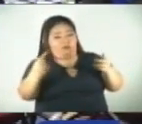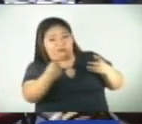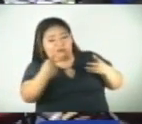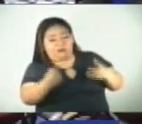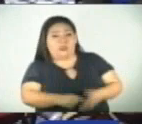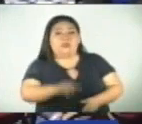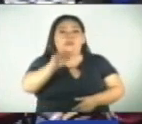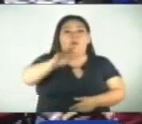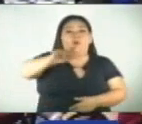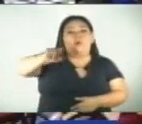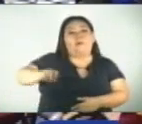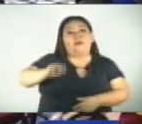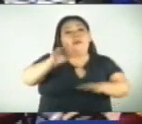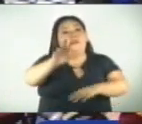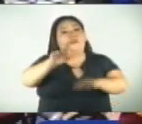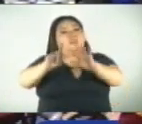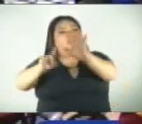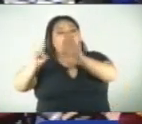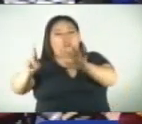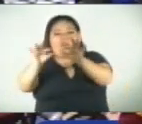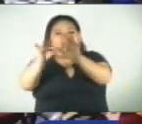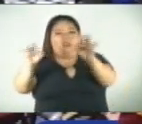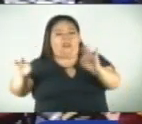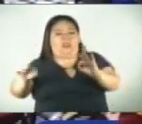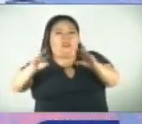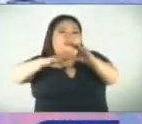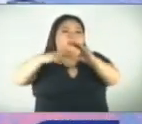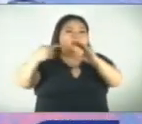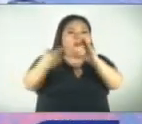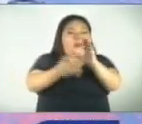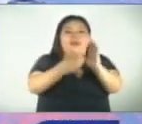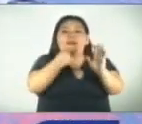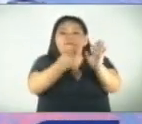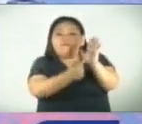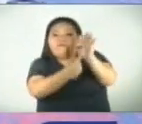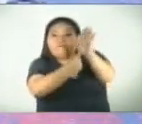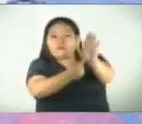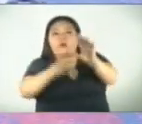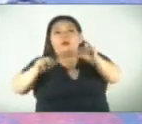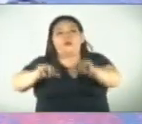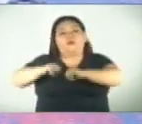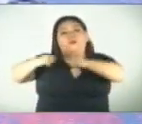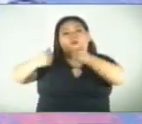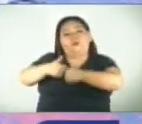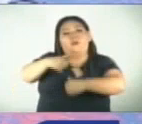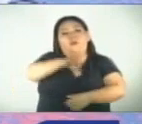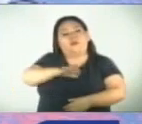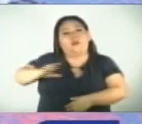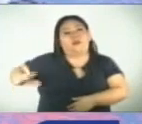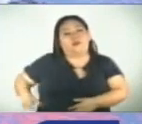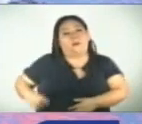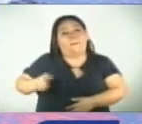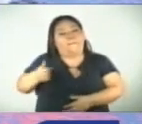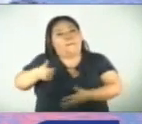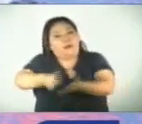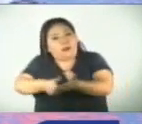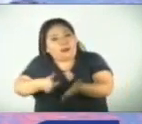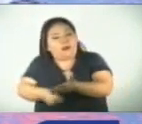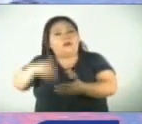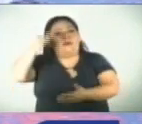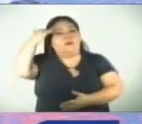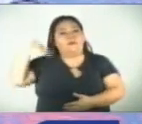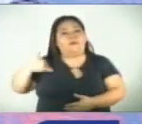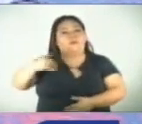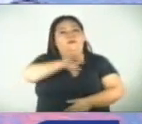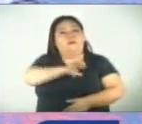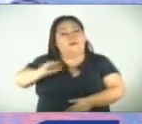5,366 cuentas agresoras. Estos datos los presentó la Asociación Nacional de Regidoras Síndicas y Alcaldesas Salvadoreñas como parte